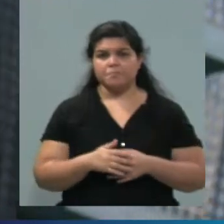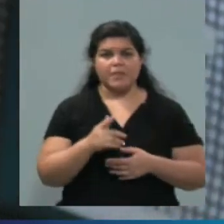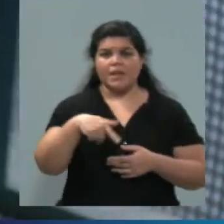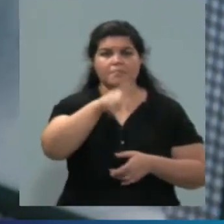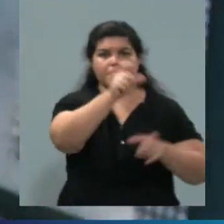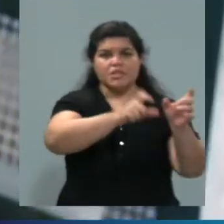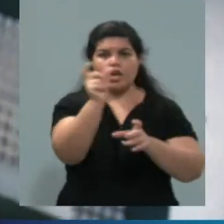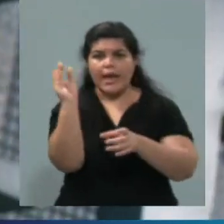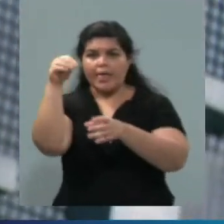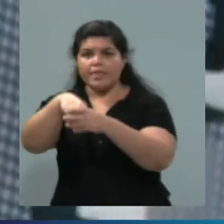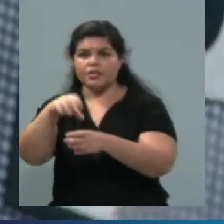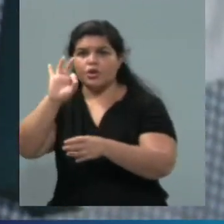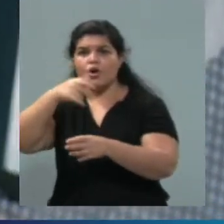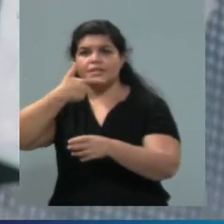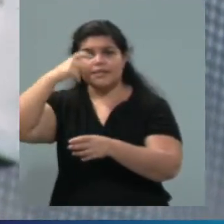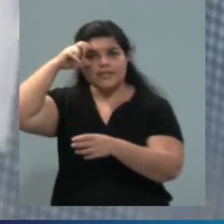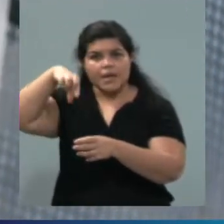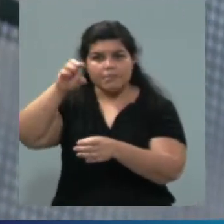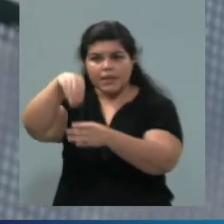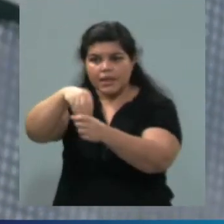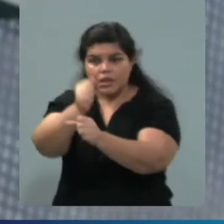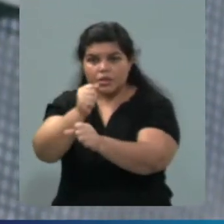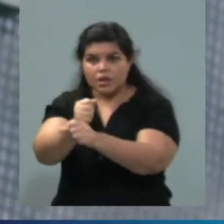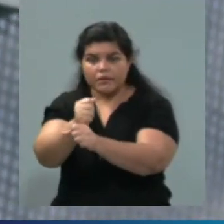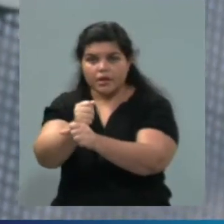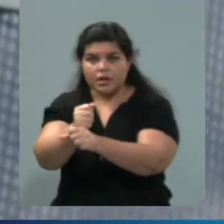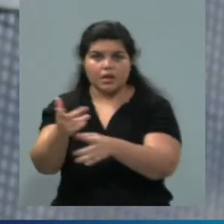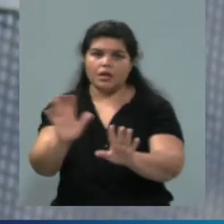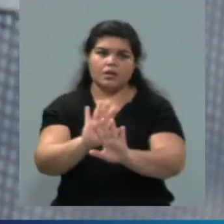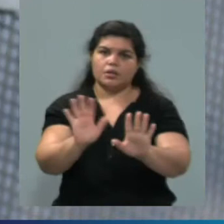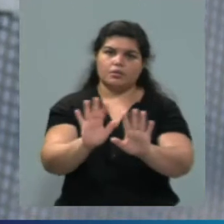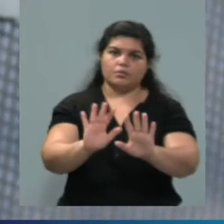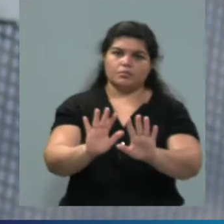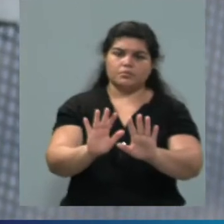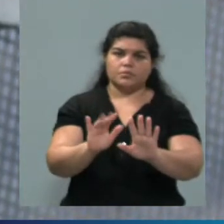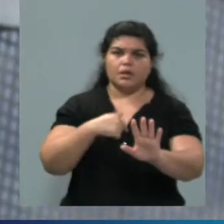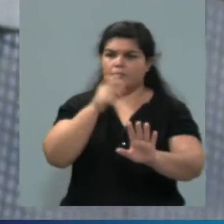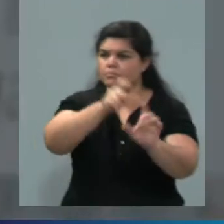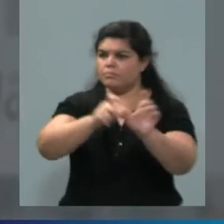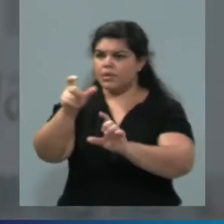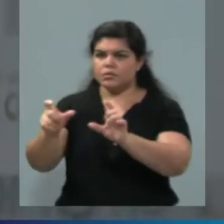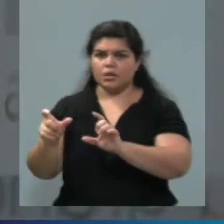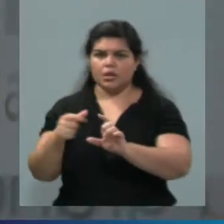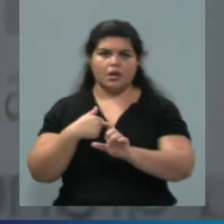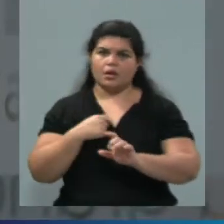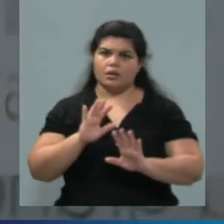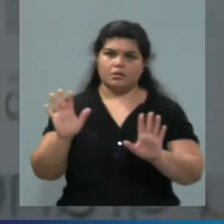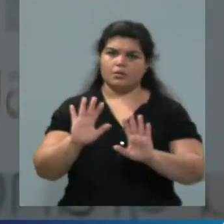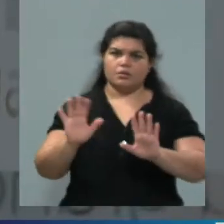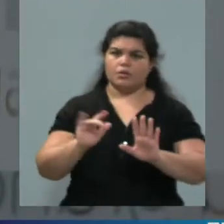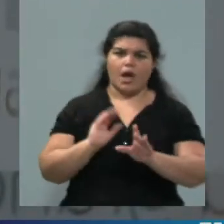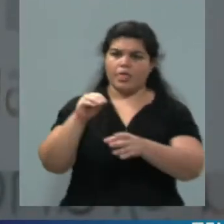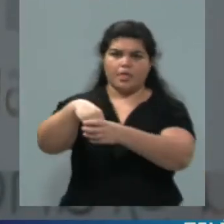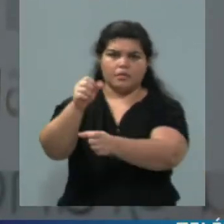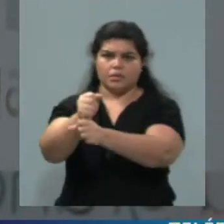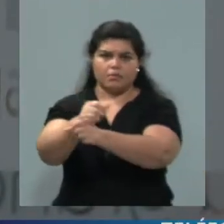porque ¿qué pasa? Vos vas y le decís, yo tengo SEP y te dicen, bueno, no. O ustedes ponen la diferencia de dinero o no te doy la prestación. Claro, Y a la